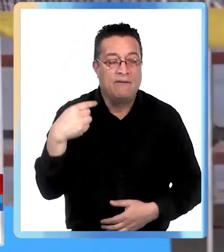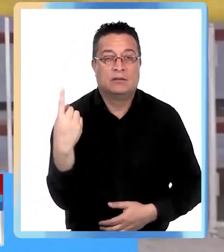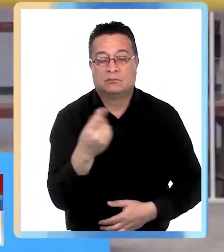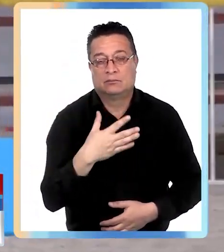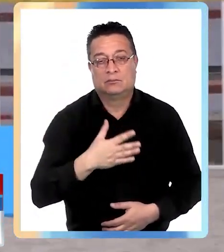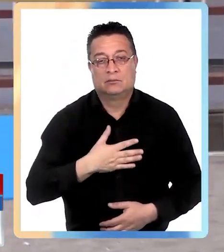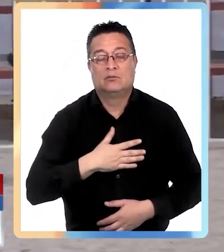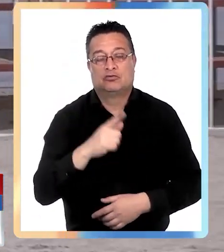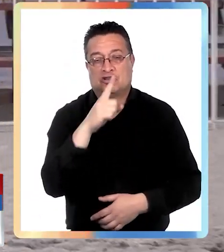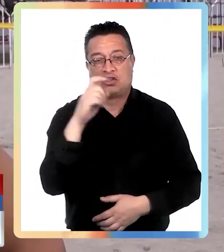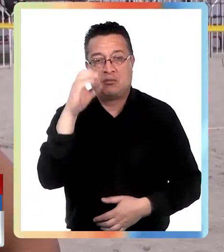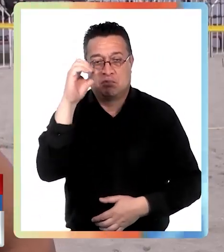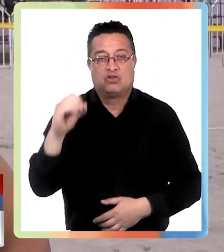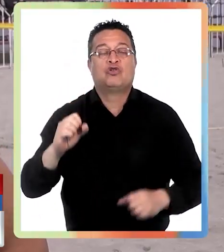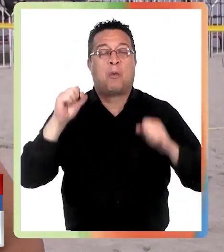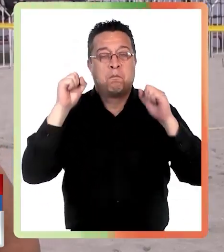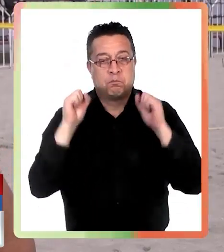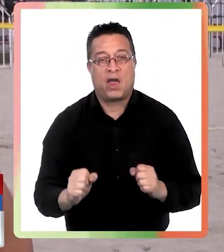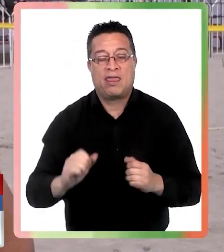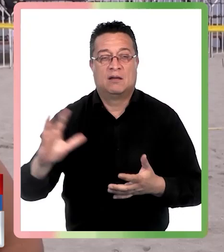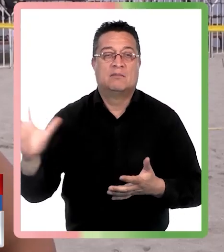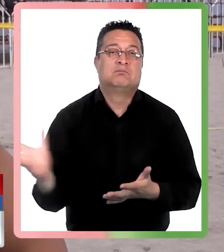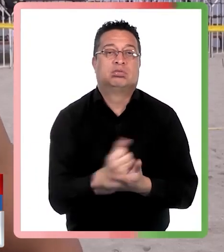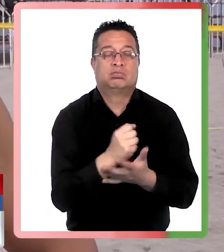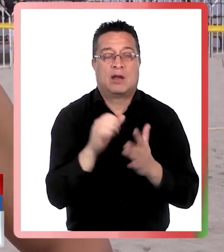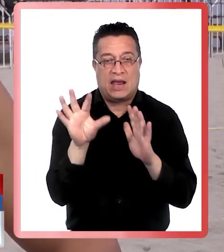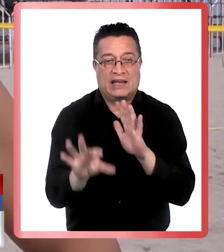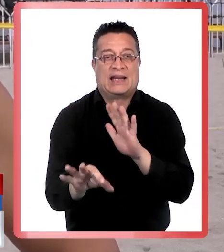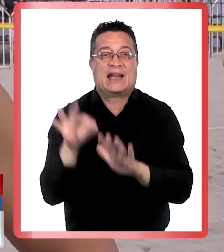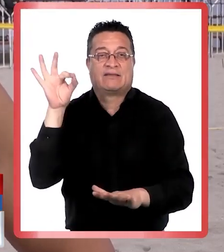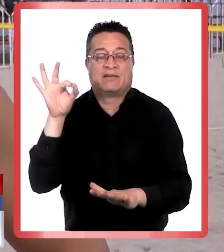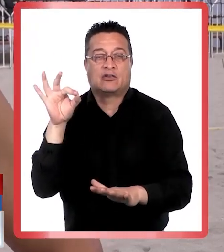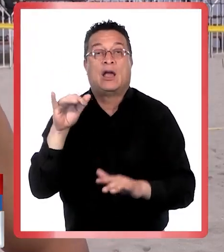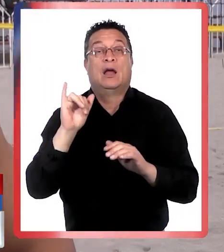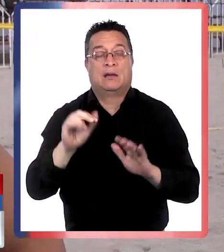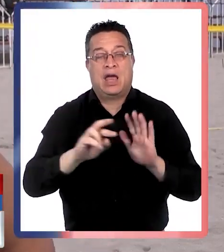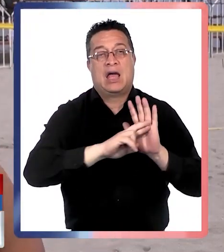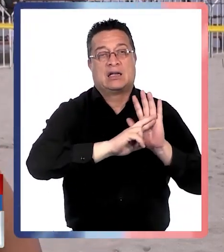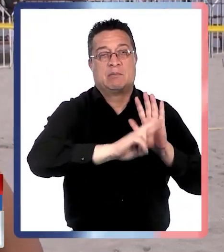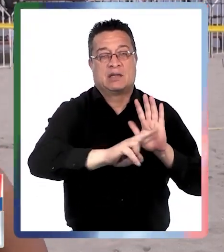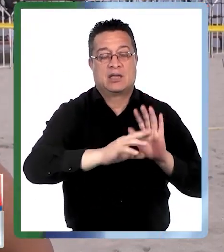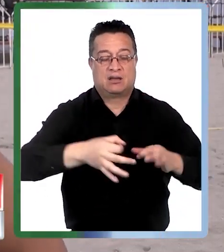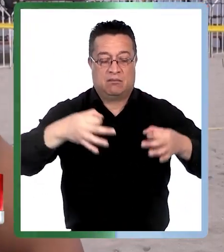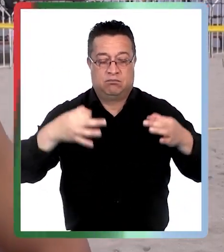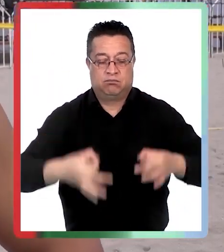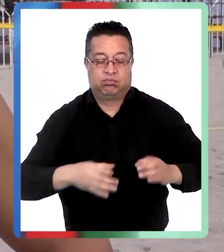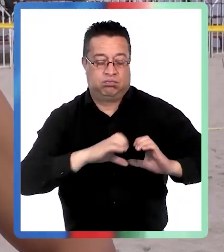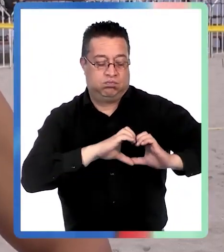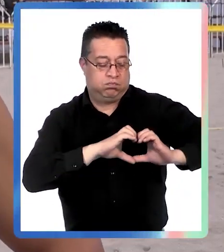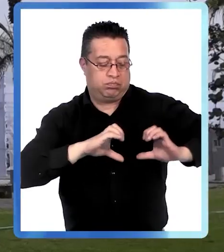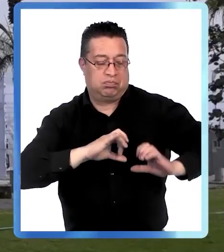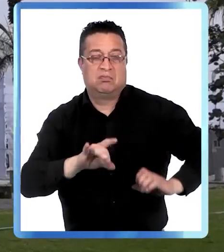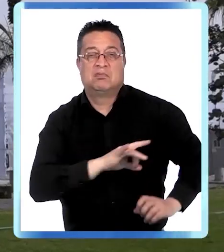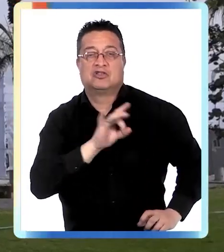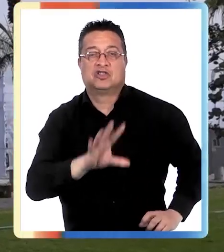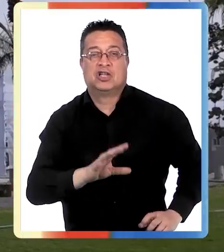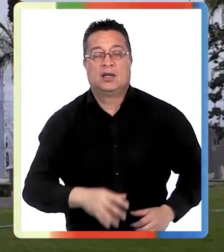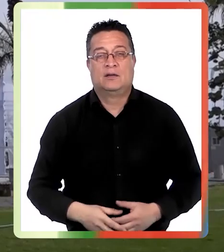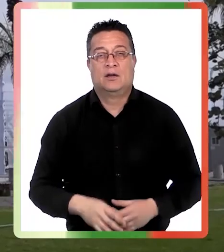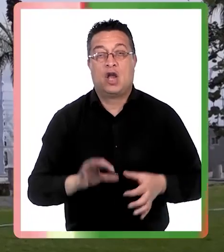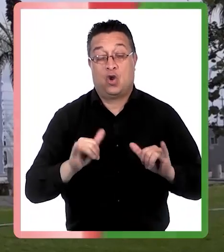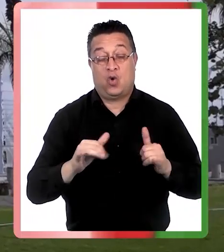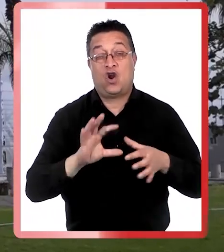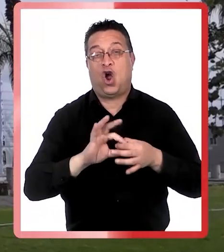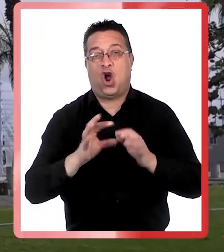somos totalmente capaces de conseguir esa clasificación y representar También bien a Chile en esos Juegos Olímpicos